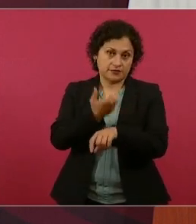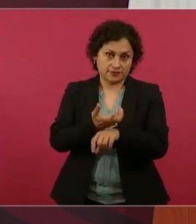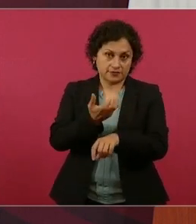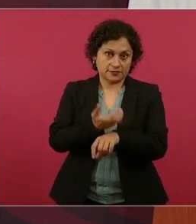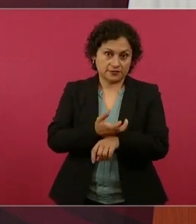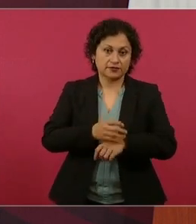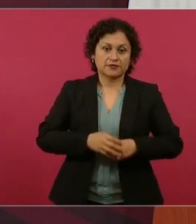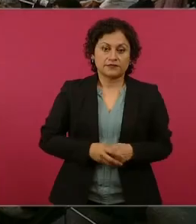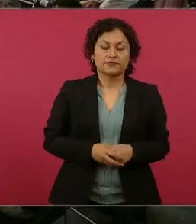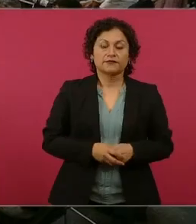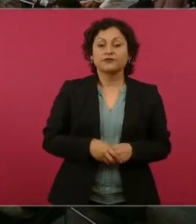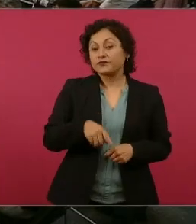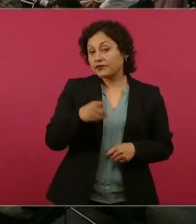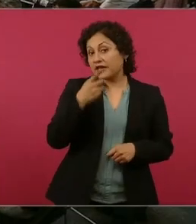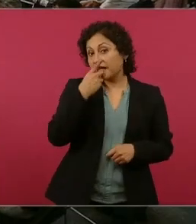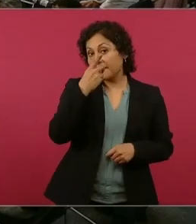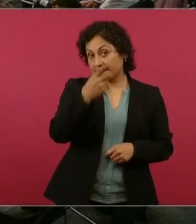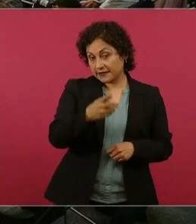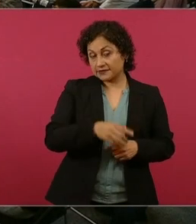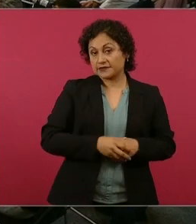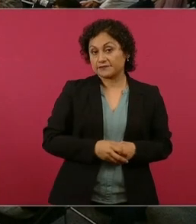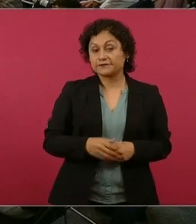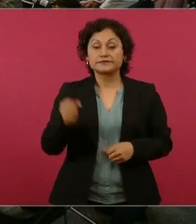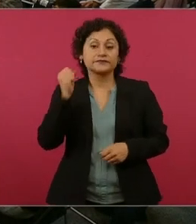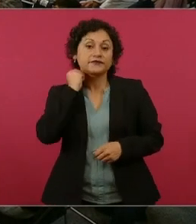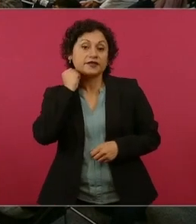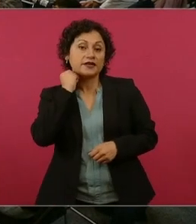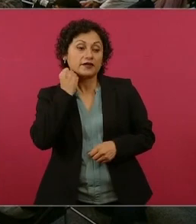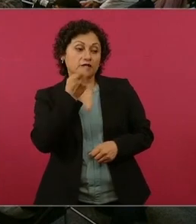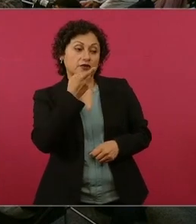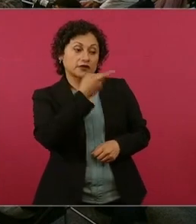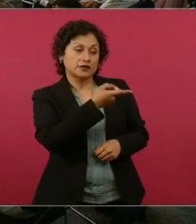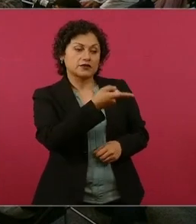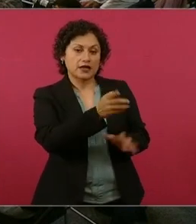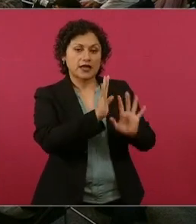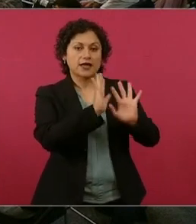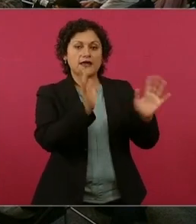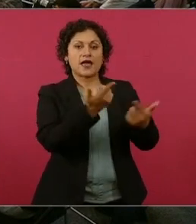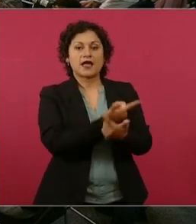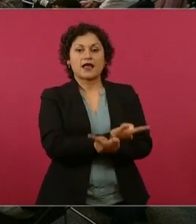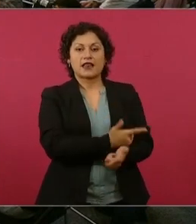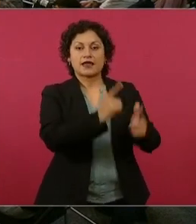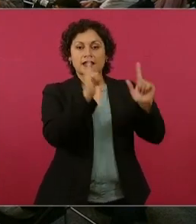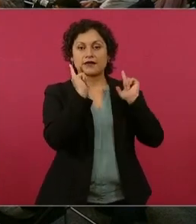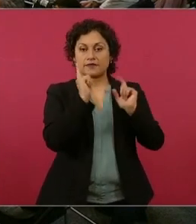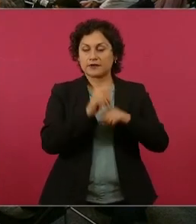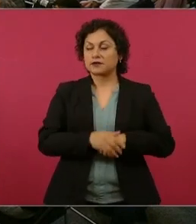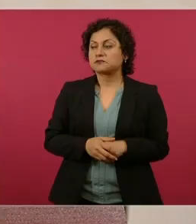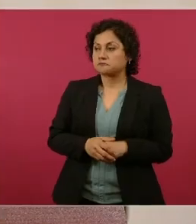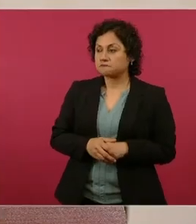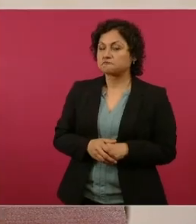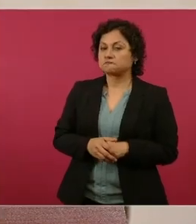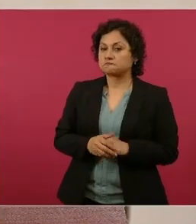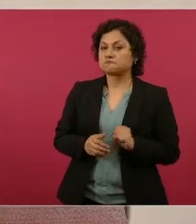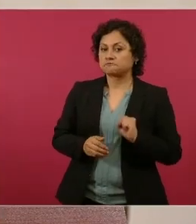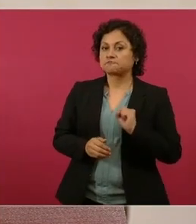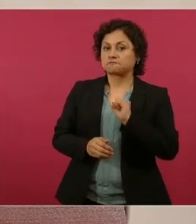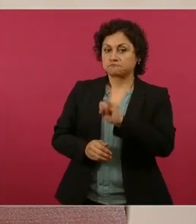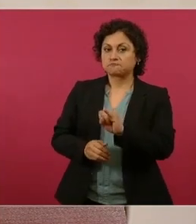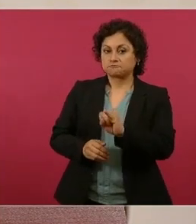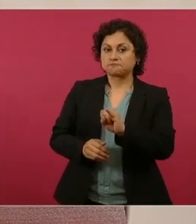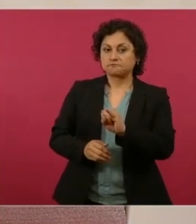Ahora ustedes son libres, le dice el senador. free, Yes. and we will be. Sí, dice el presidente.